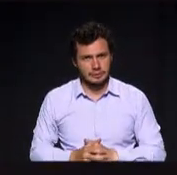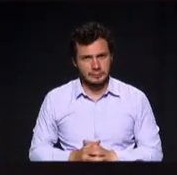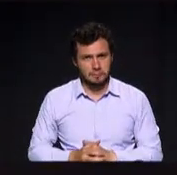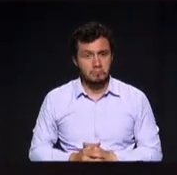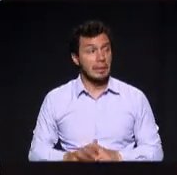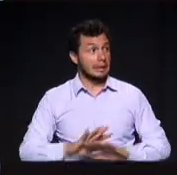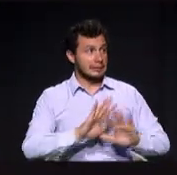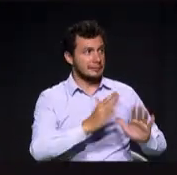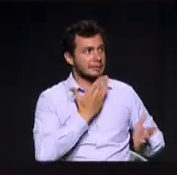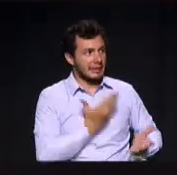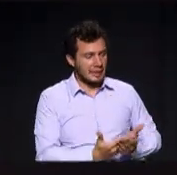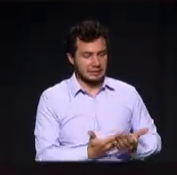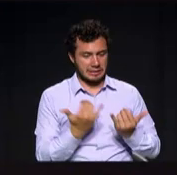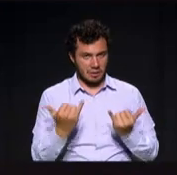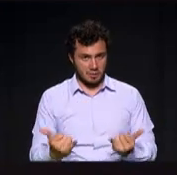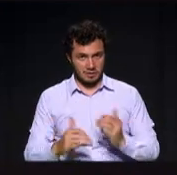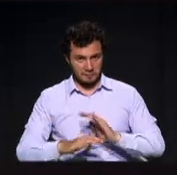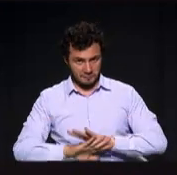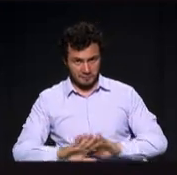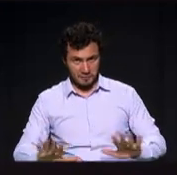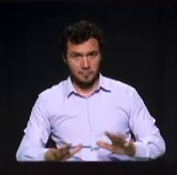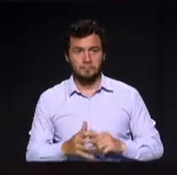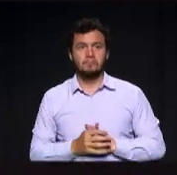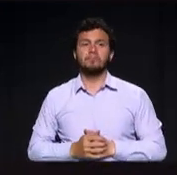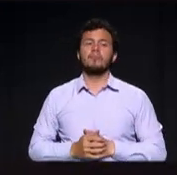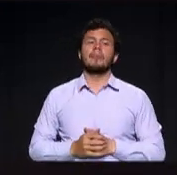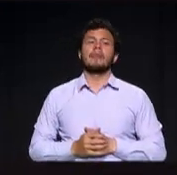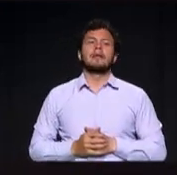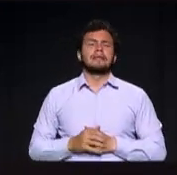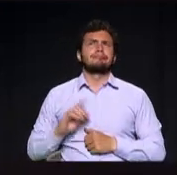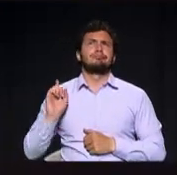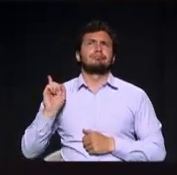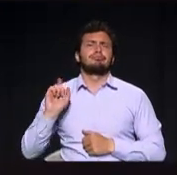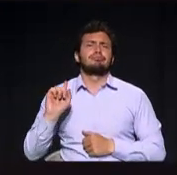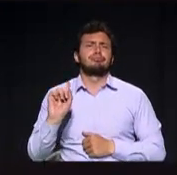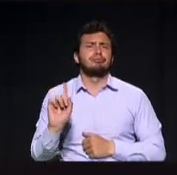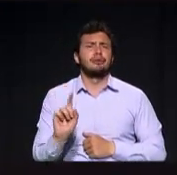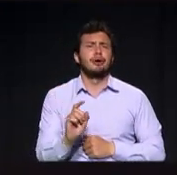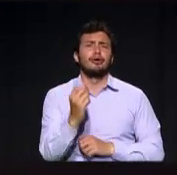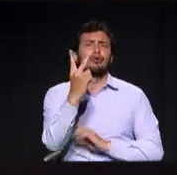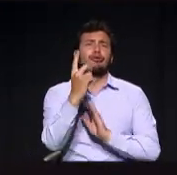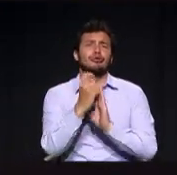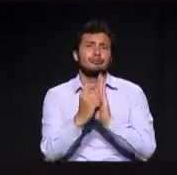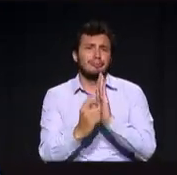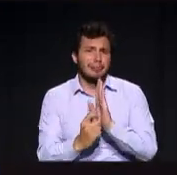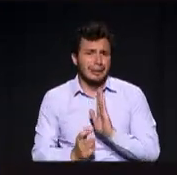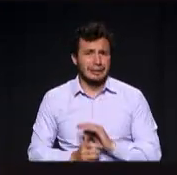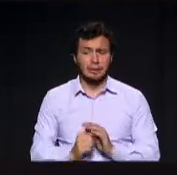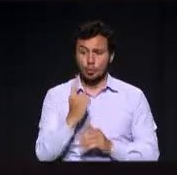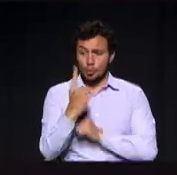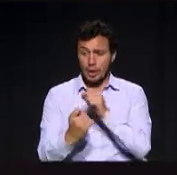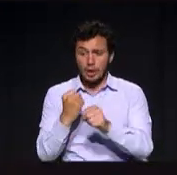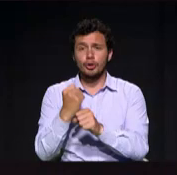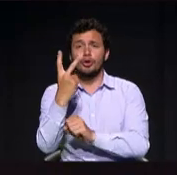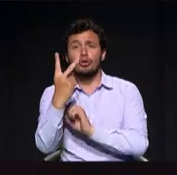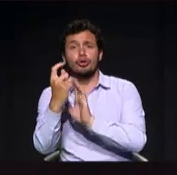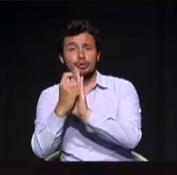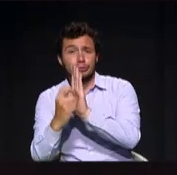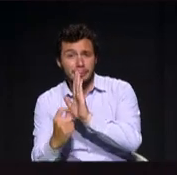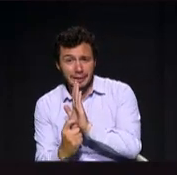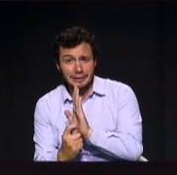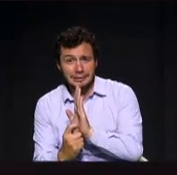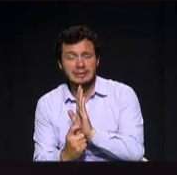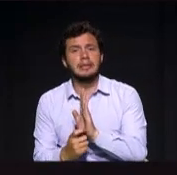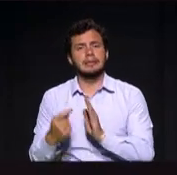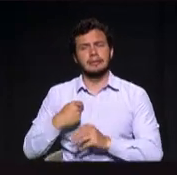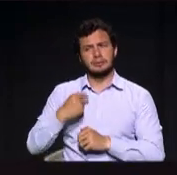nos pasa dos veces por año desde hace muchísimo tiempo y es el colmo que sigamos pensando que son contingencias y que la manera de